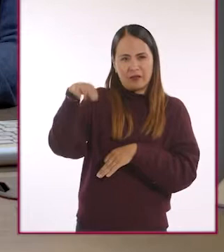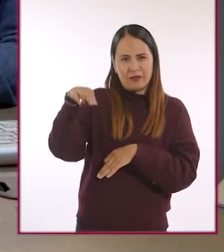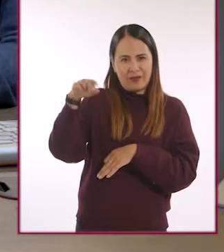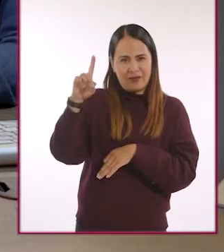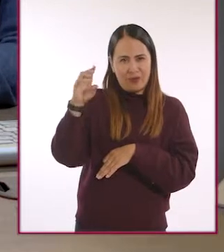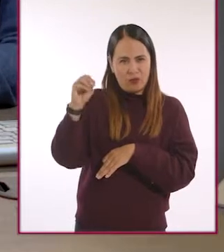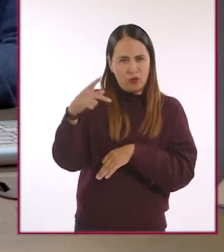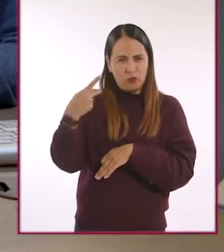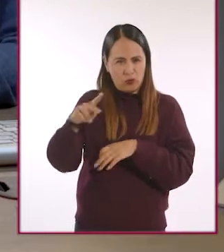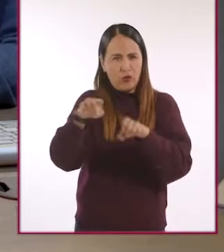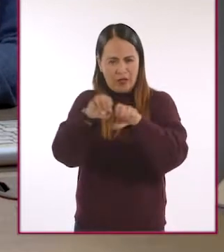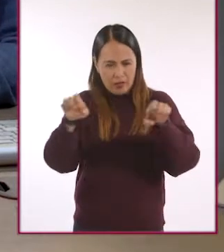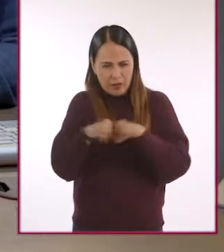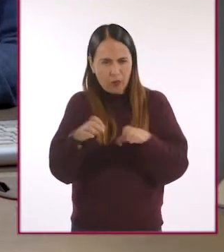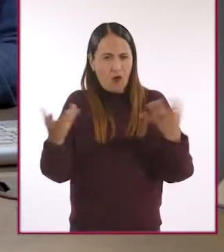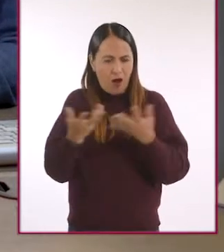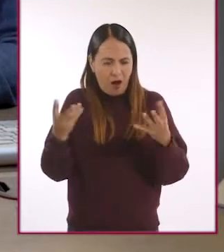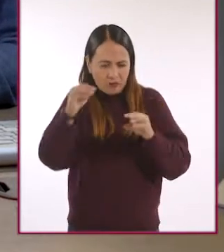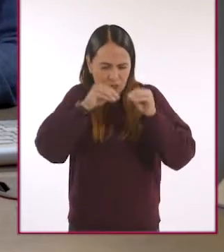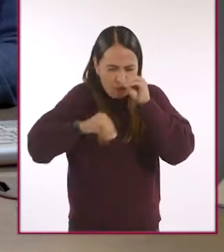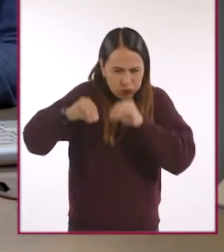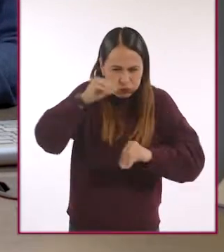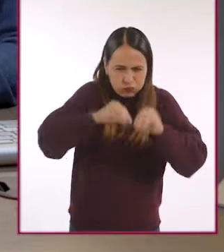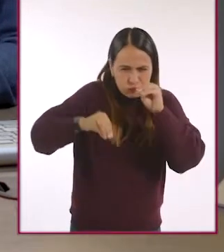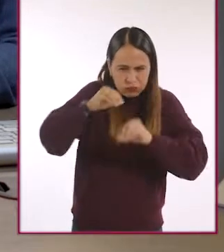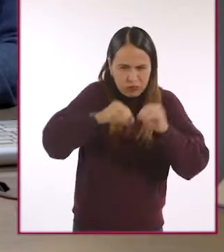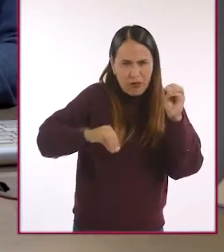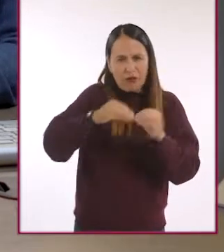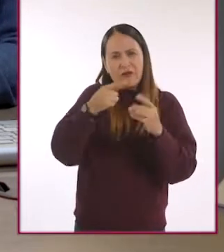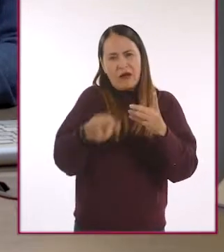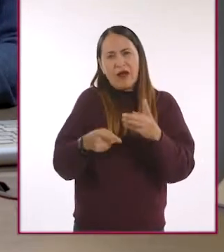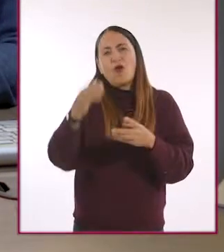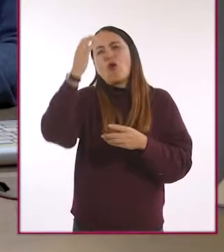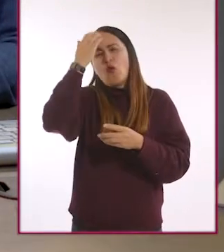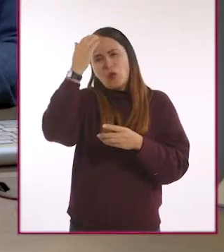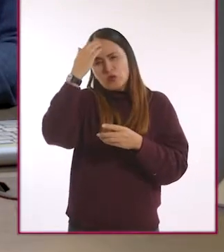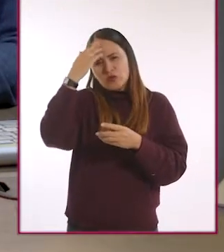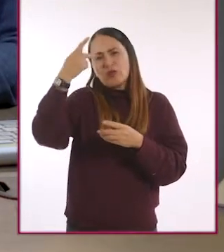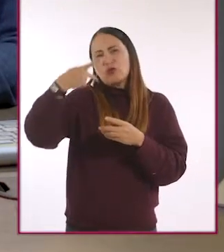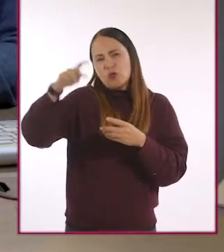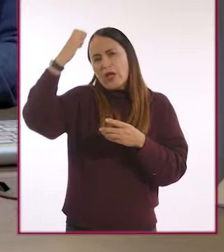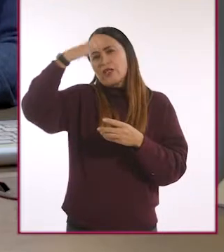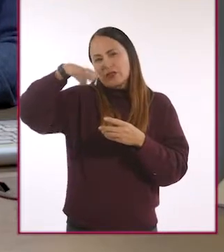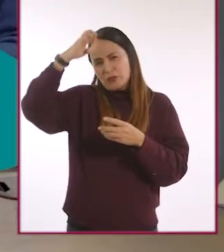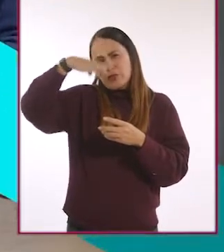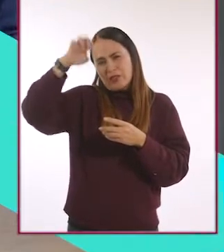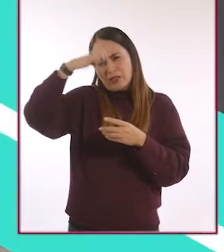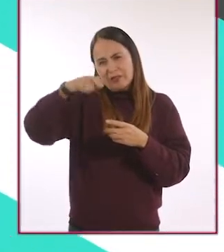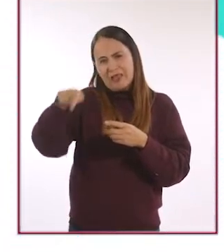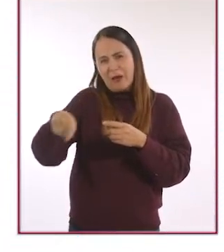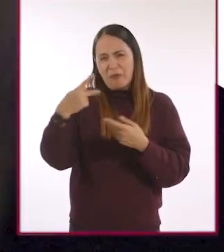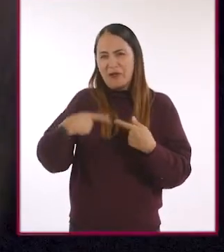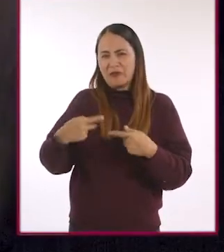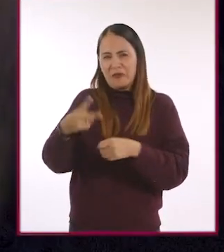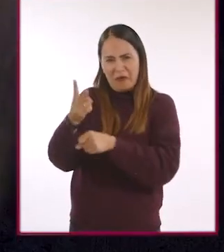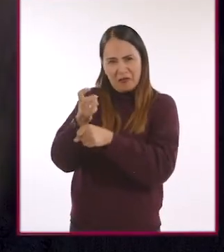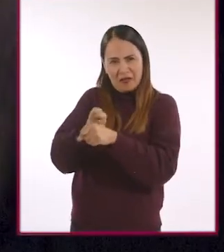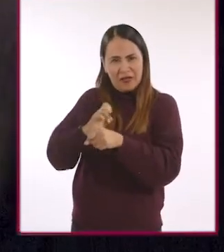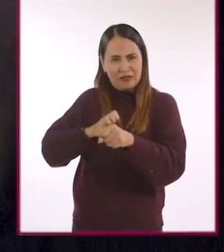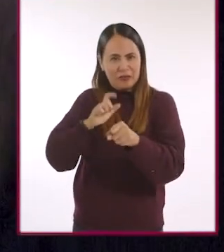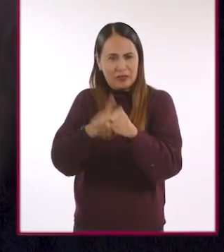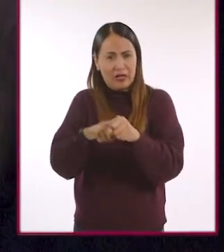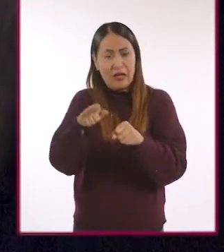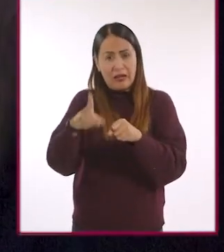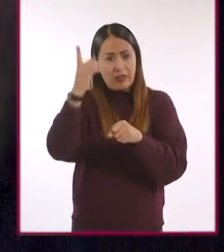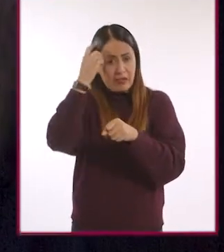animadores. Fernando es un experto diseñador de efectos visuales. Conozcamos acerca de la experiencia profesional de nuestro invitado especial. Es director